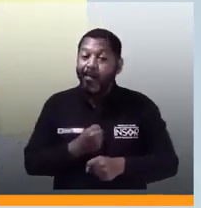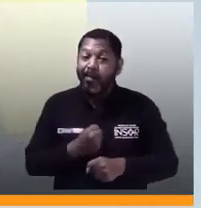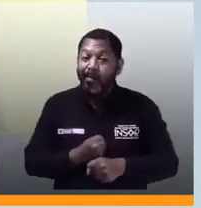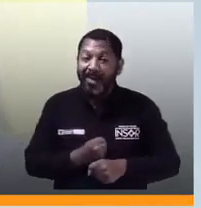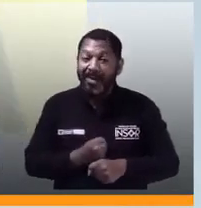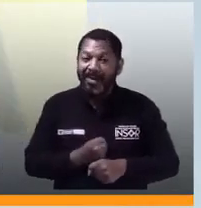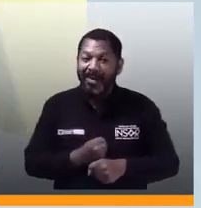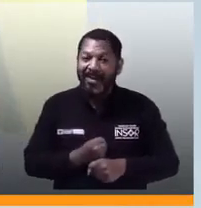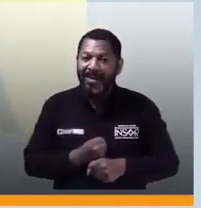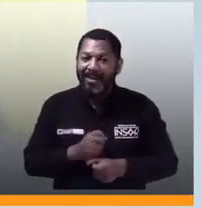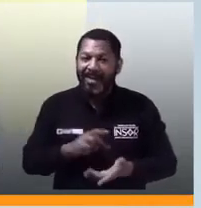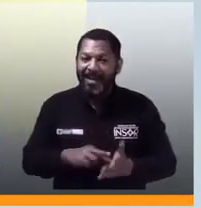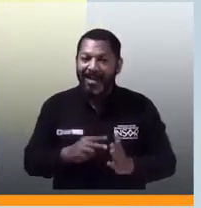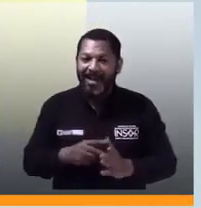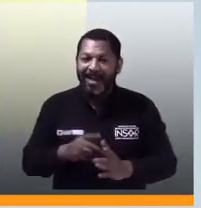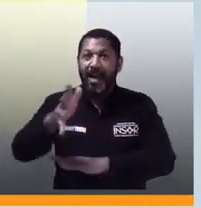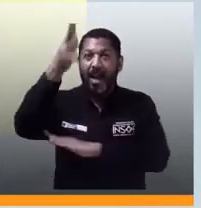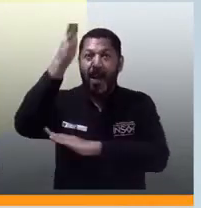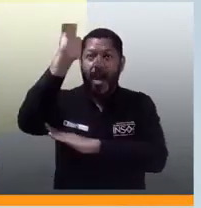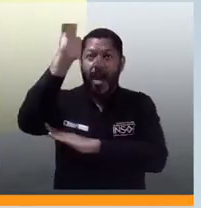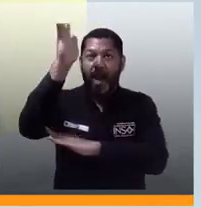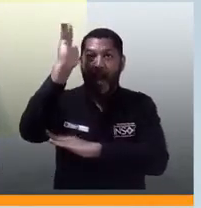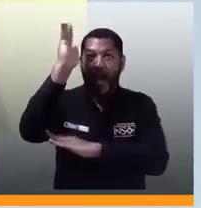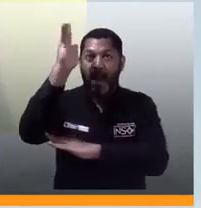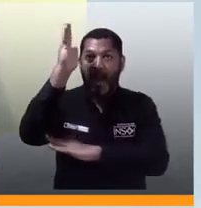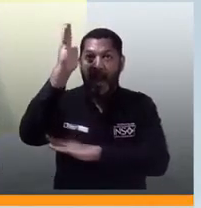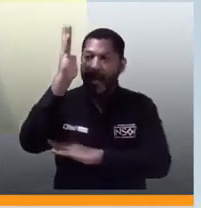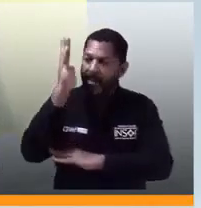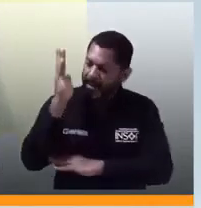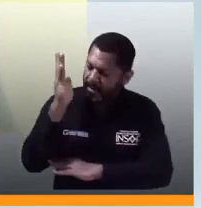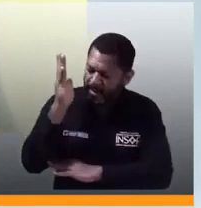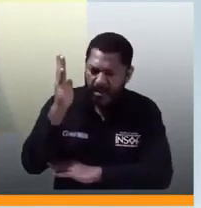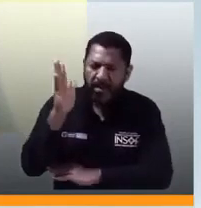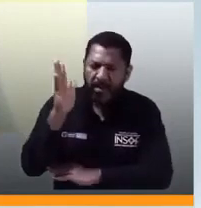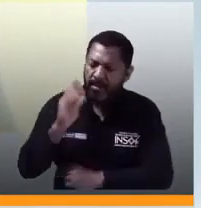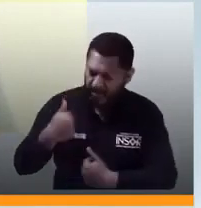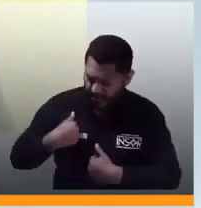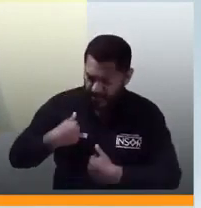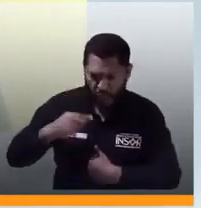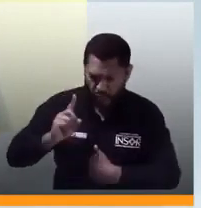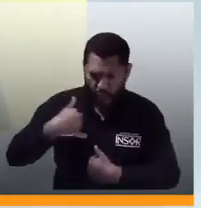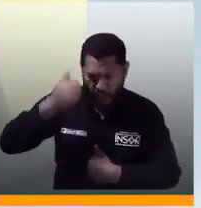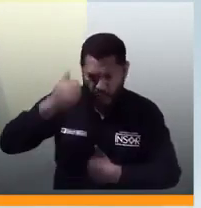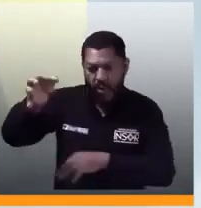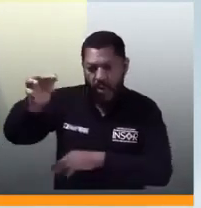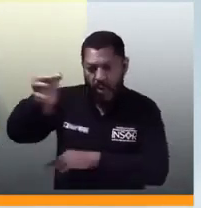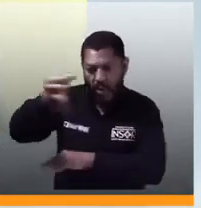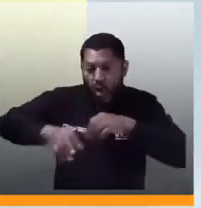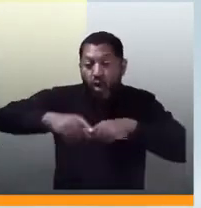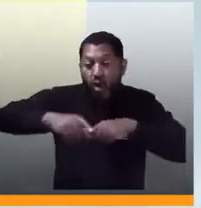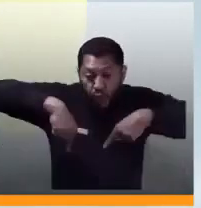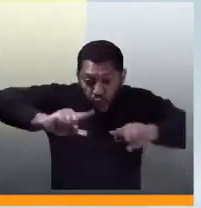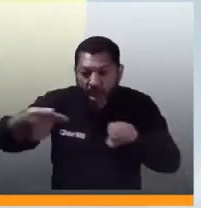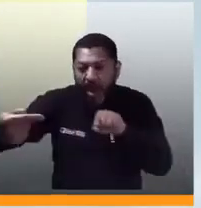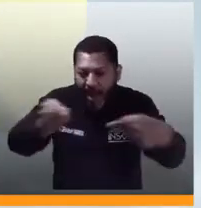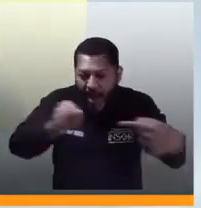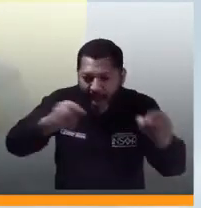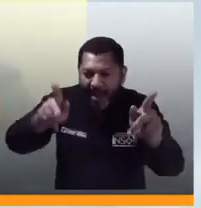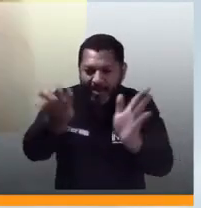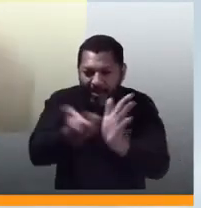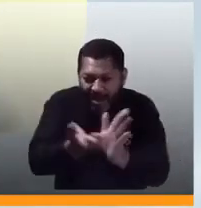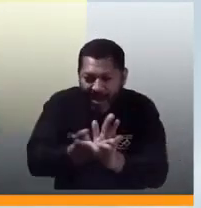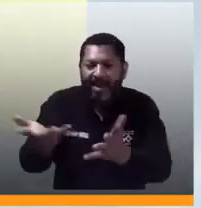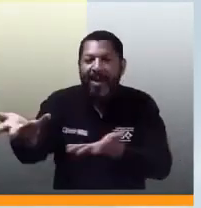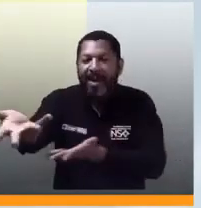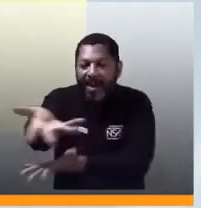dar clase con la boca cerrada, de poner a los estudiantes a que sean ellos los que discutan las preguntas, los que pongan en